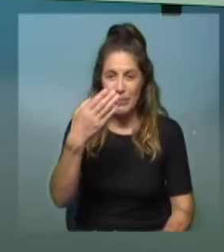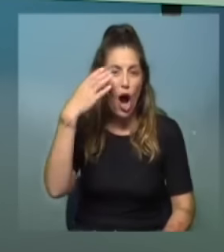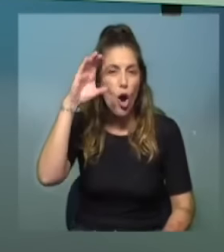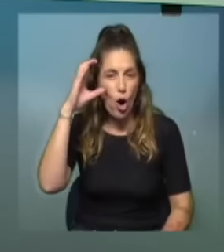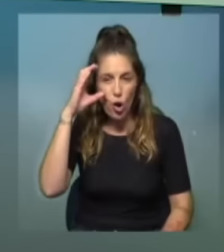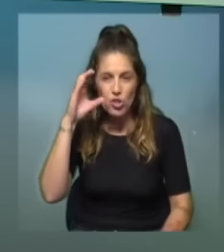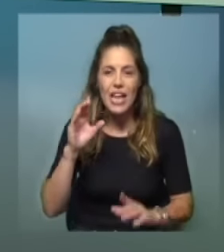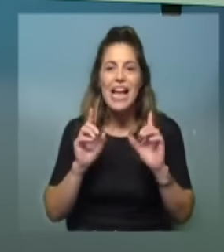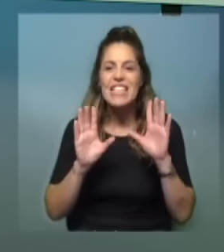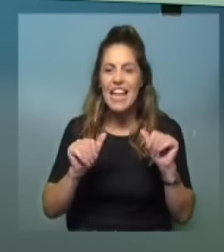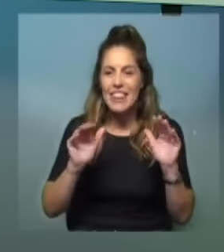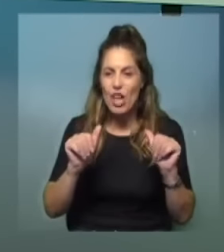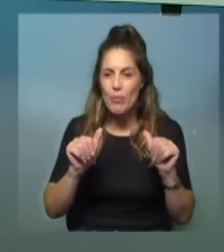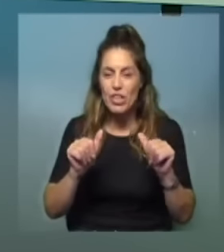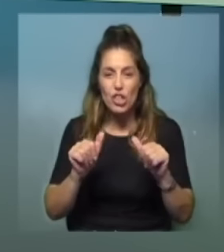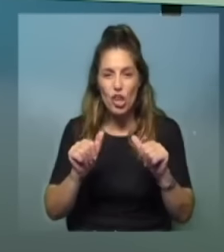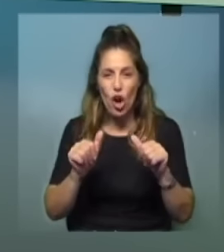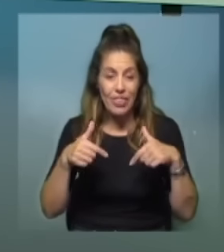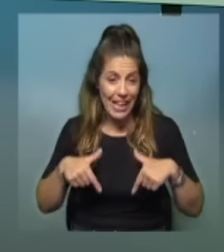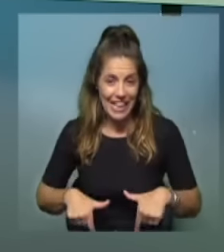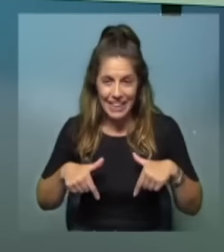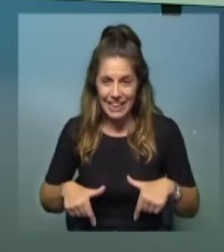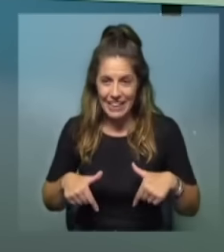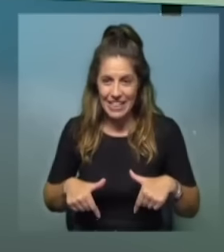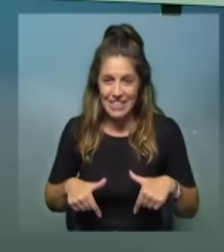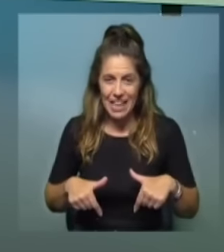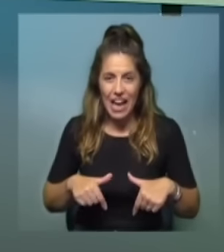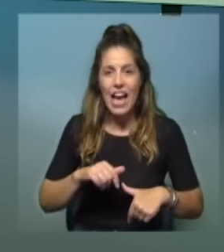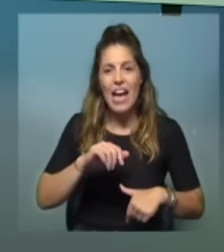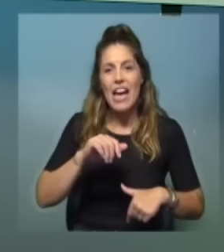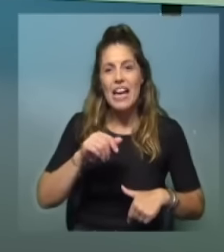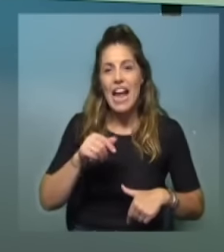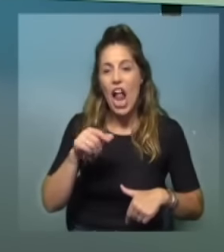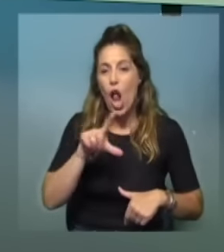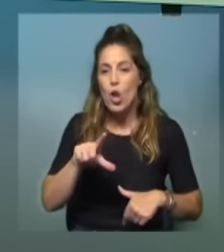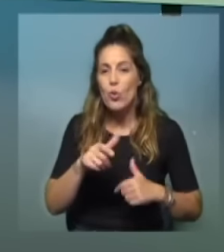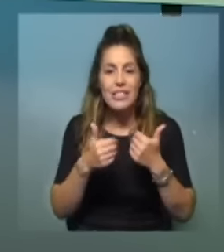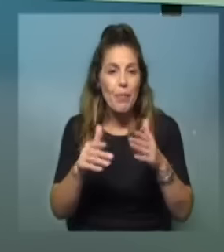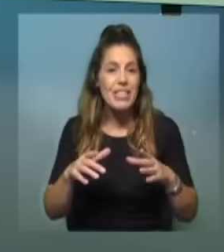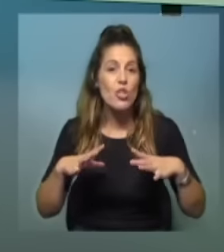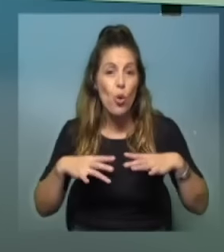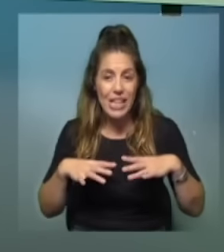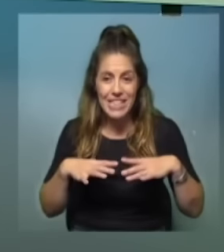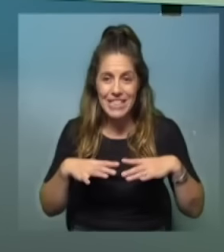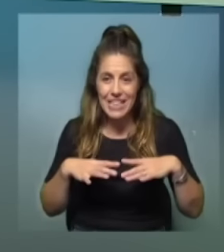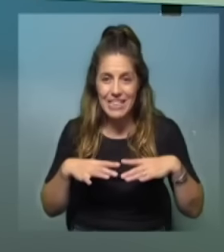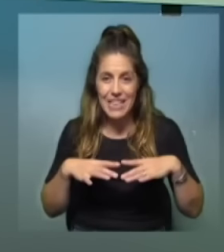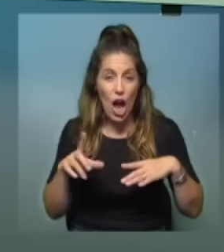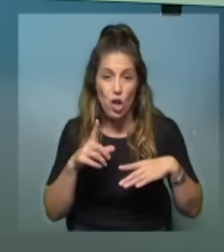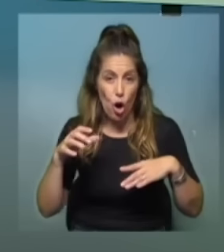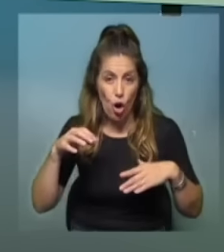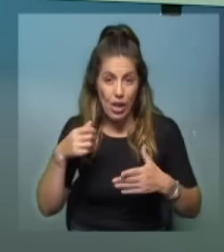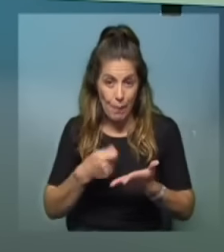cose se despidió del cargo de intendenta de la capital ya que el lunes comienza su licencia sin goce de